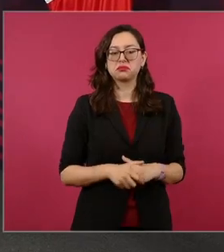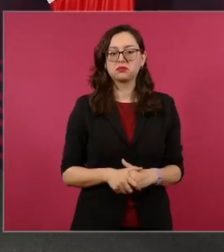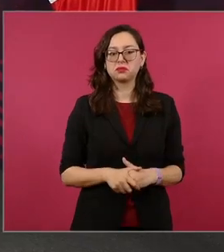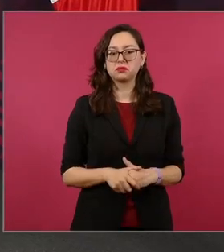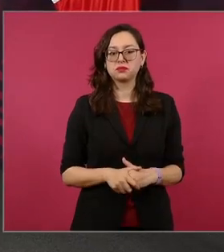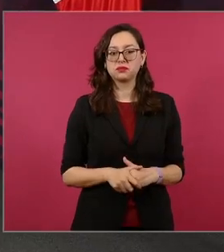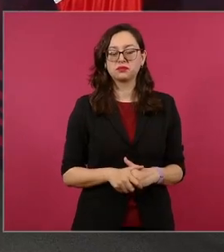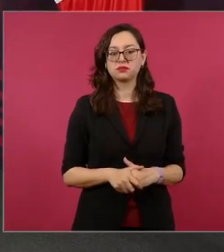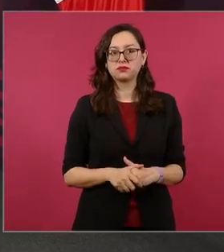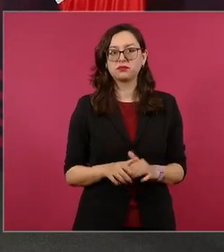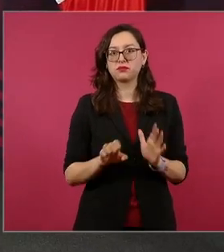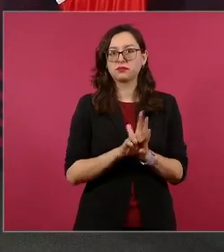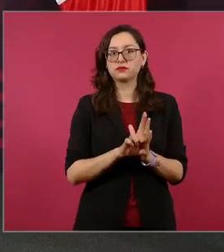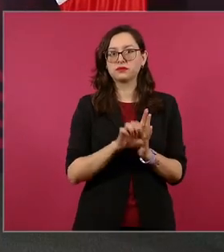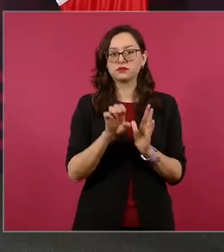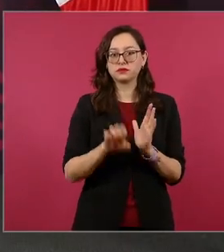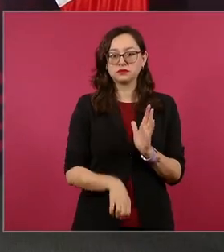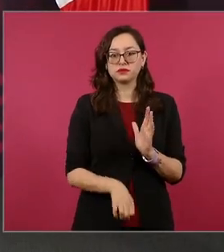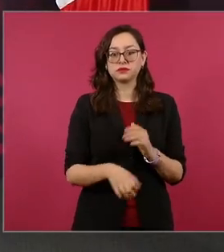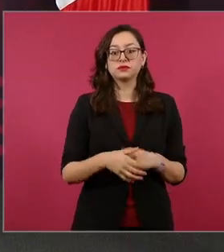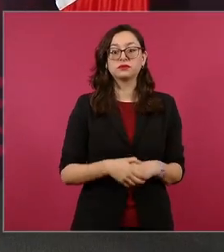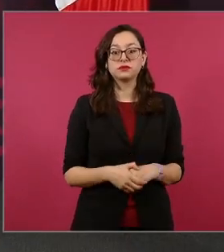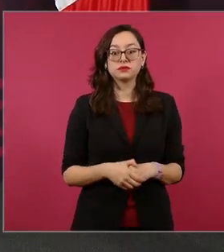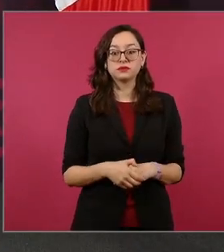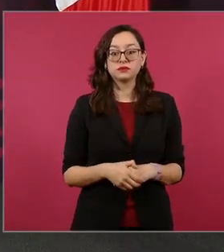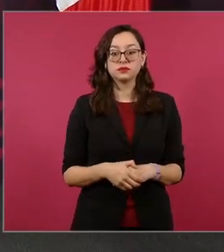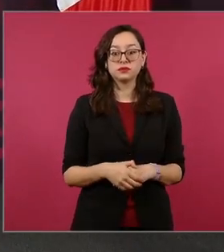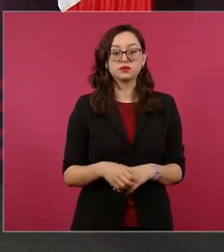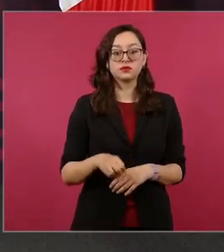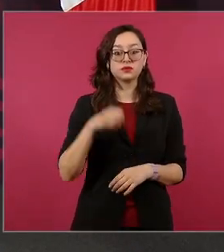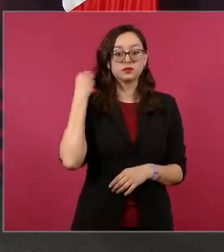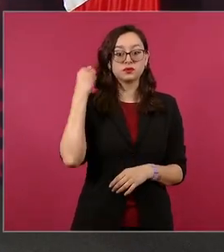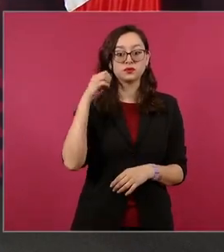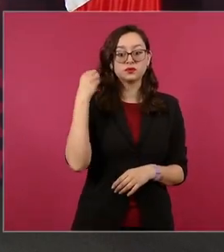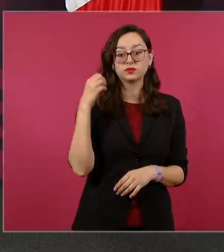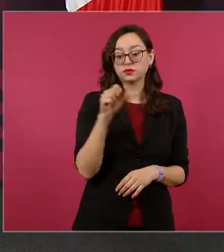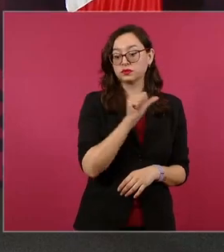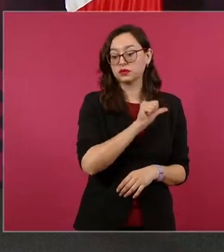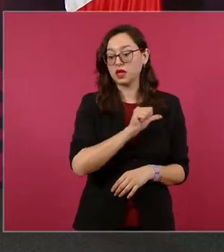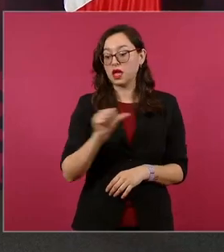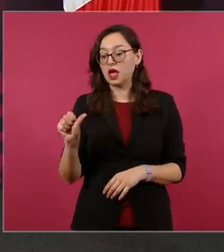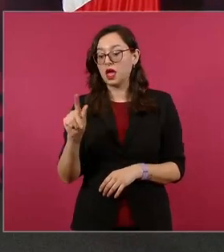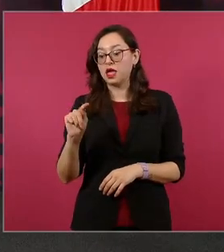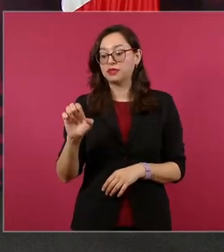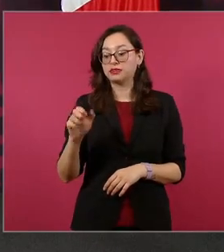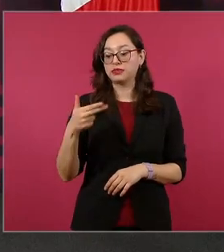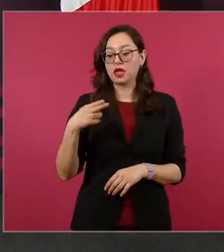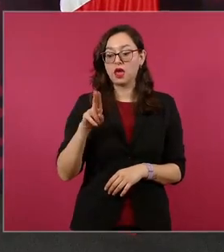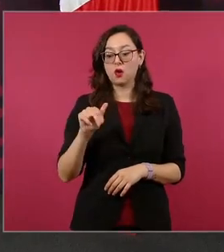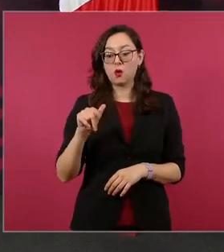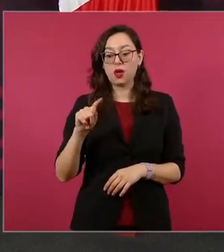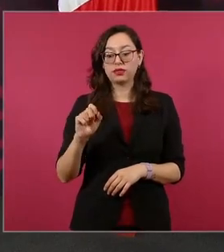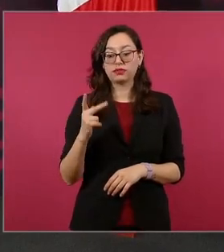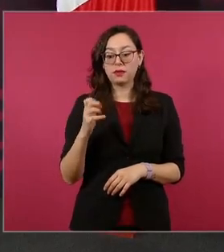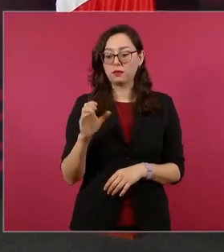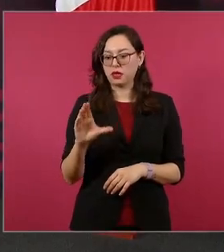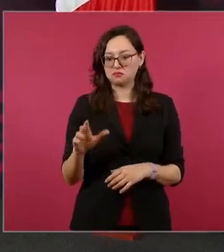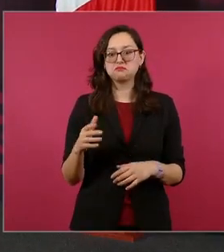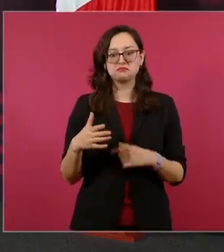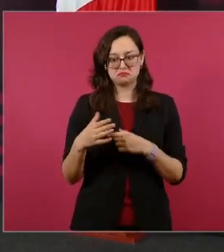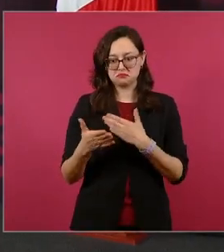dejar inaugurada la carretera de Oaxaca a Tehuantepec y ya todo el corredor